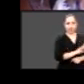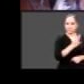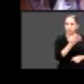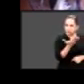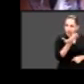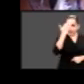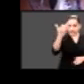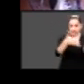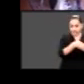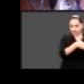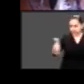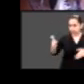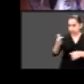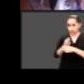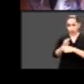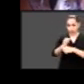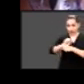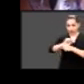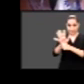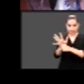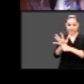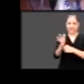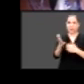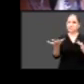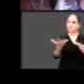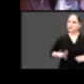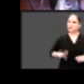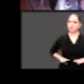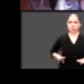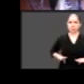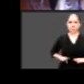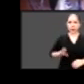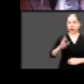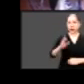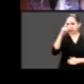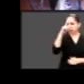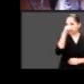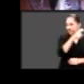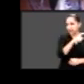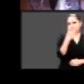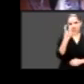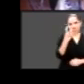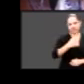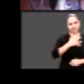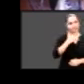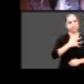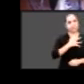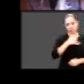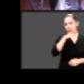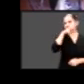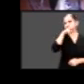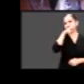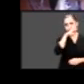decisión financiera toda la situación de manera irreversible gracias